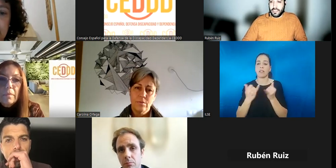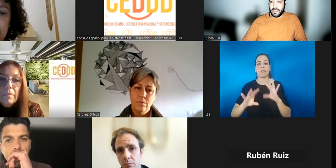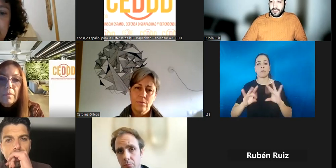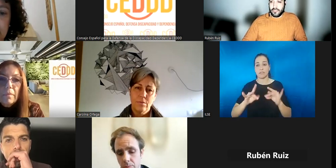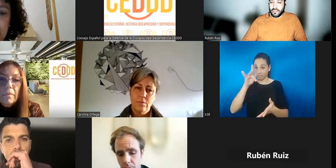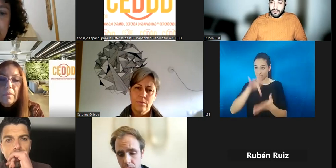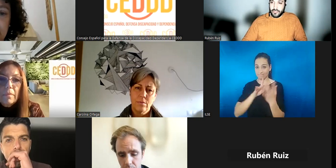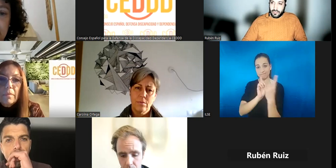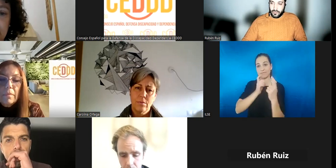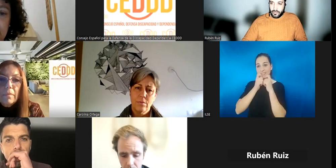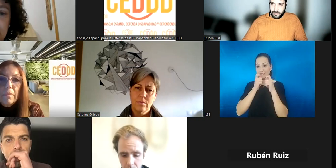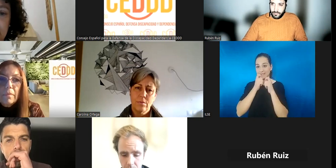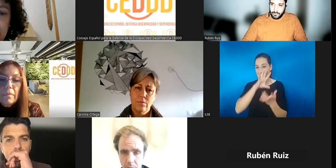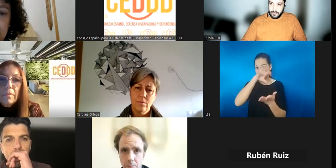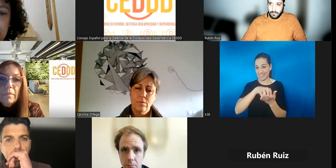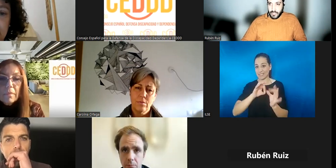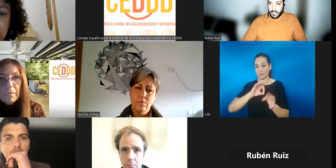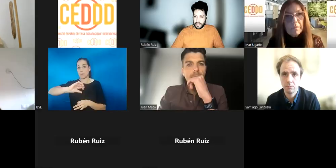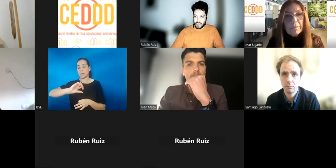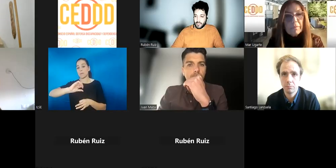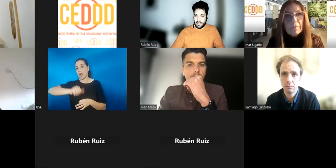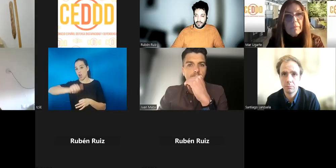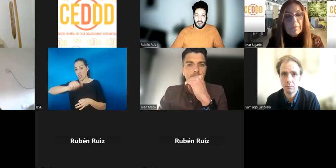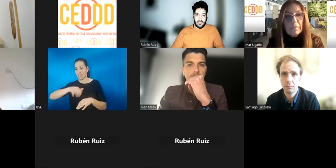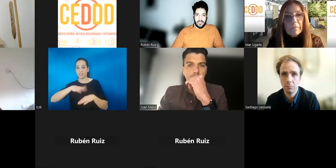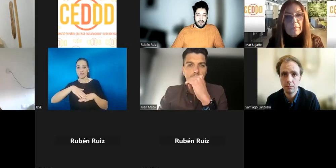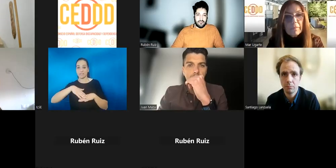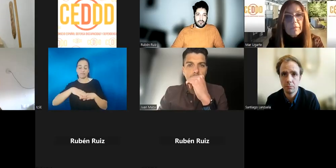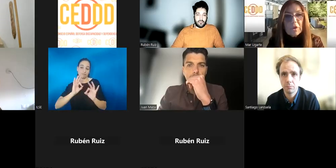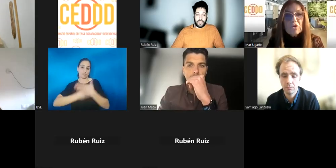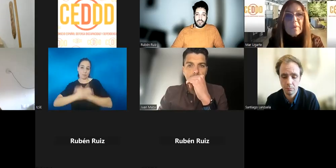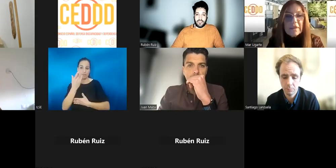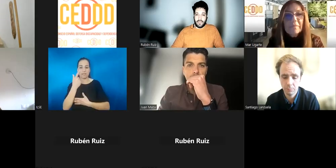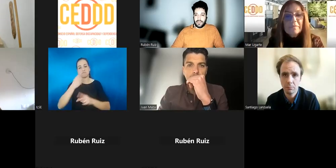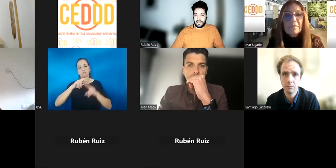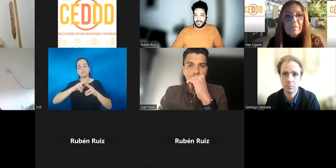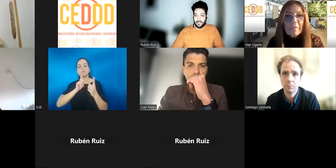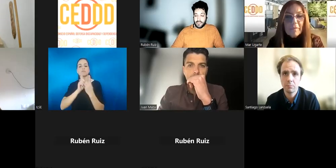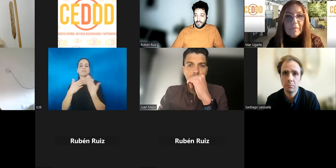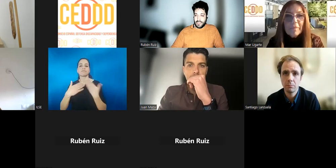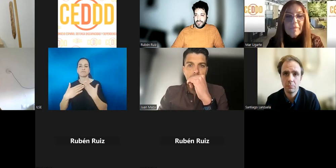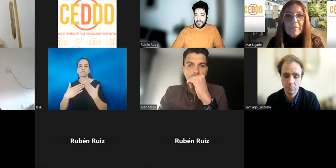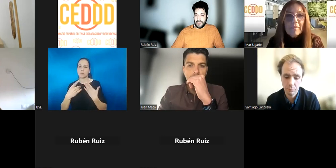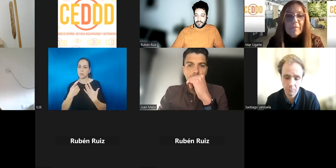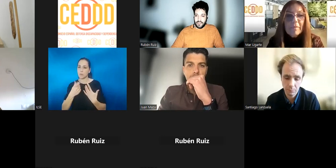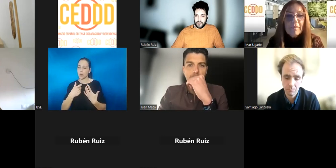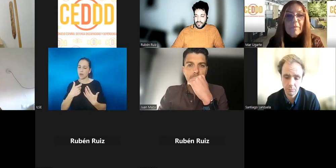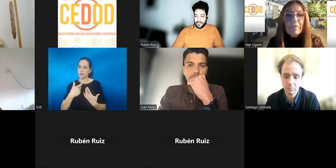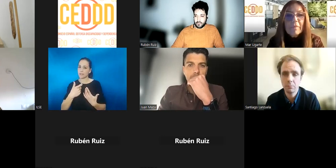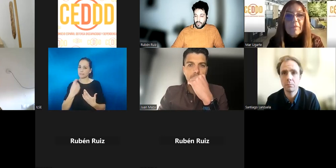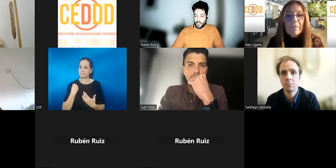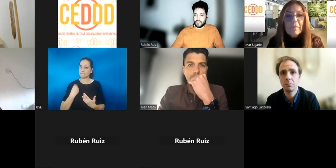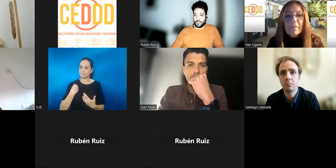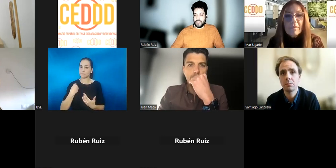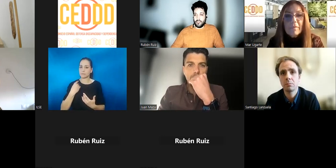yo tenía en los centros estos para darte la discapacidad. Como que me incitaban a decir otros